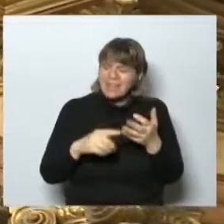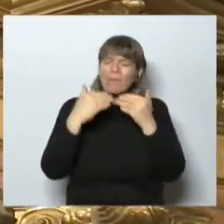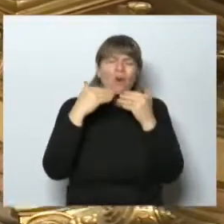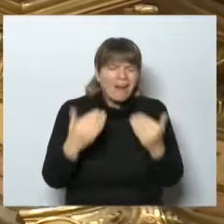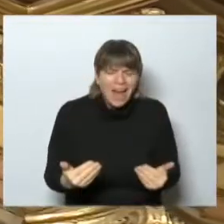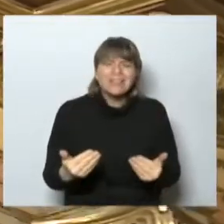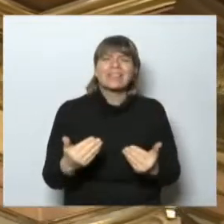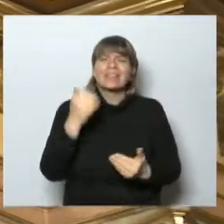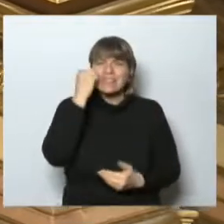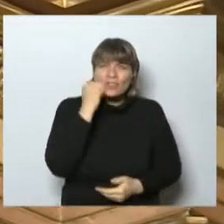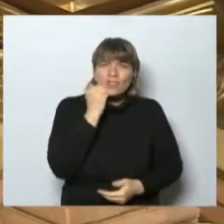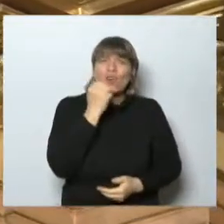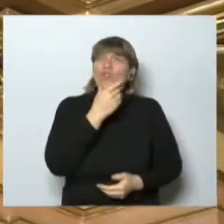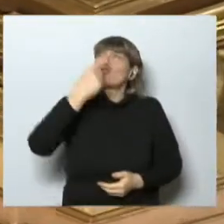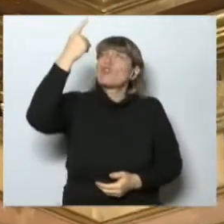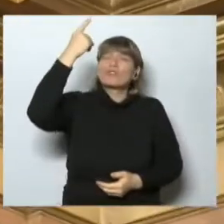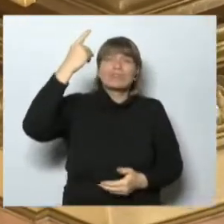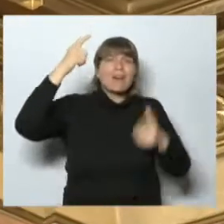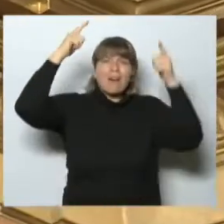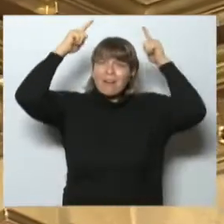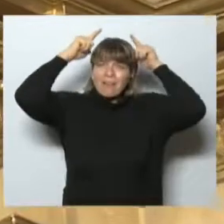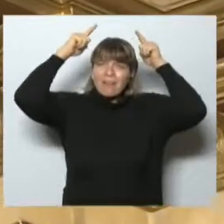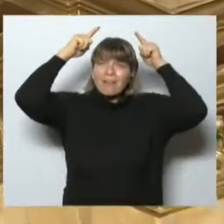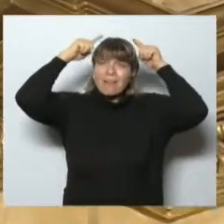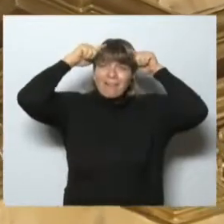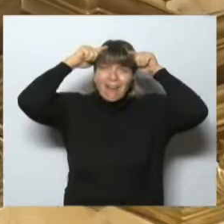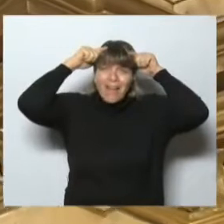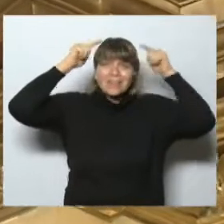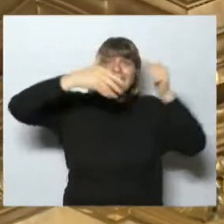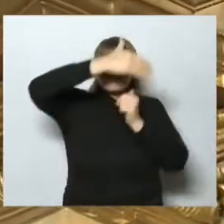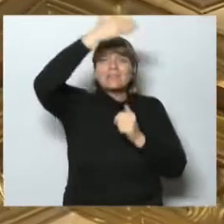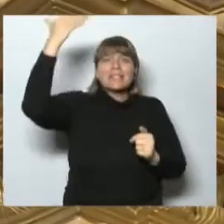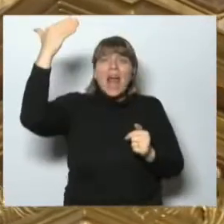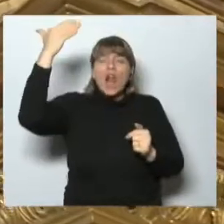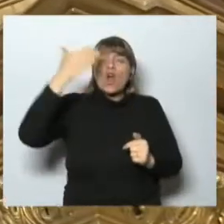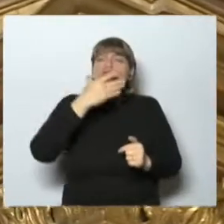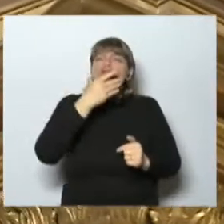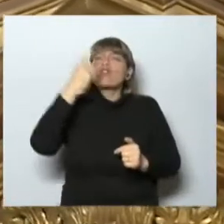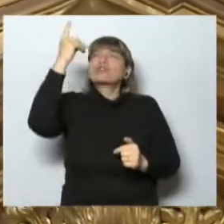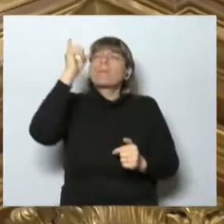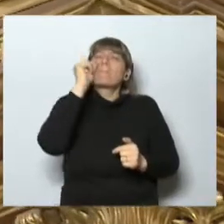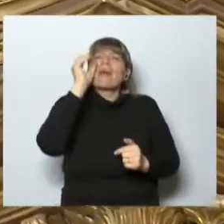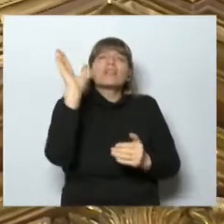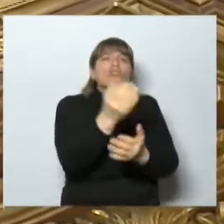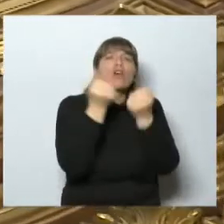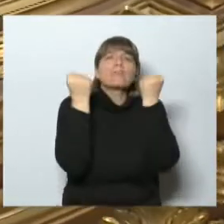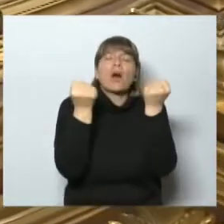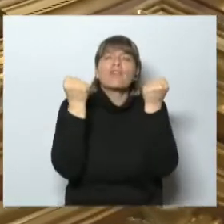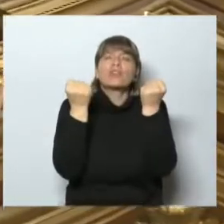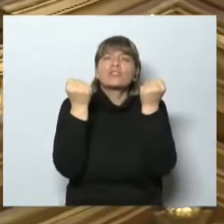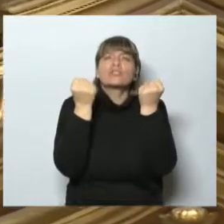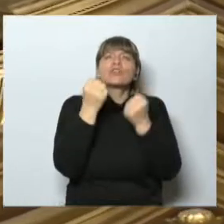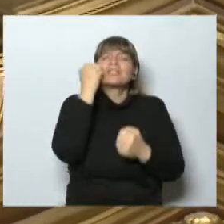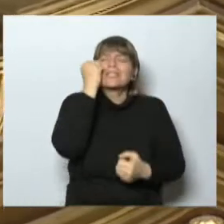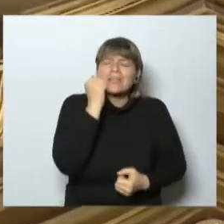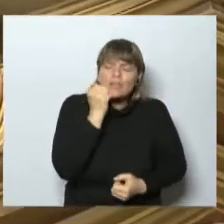Te damos gracias, Señor Dios, Rey Celestial, Dios Padre Todopoderoso,